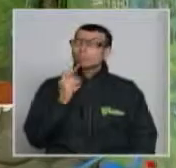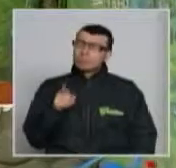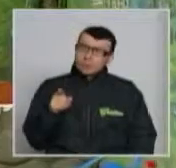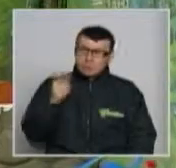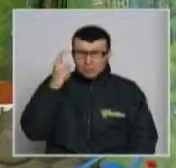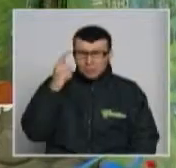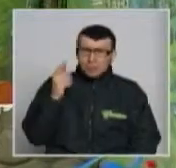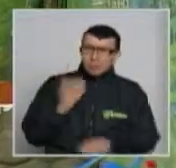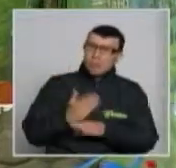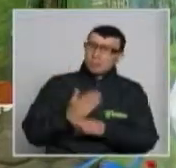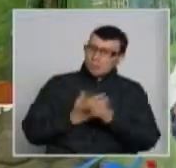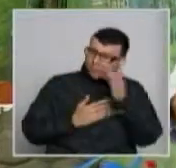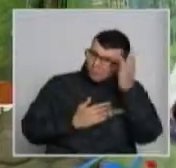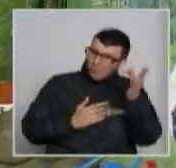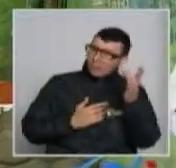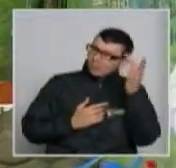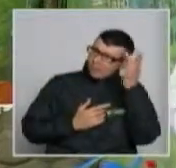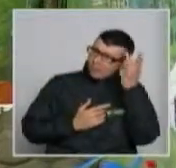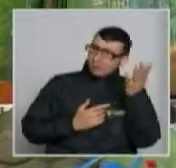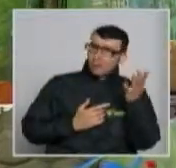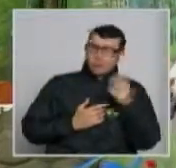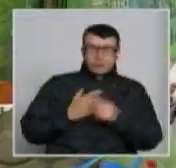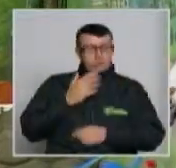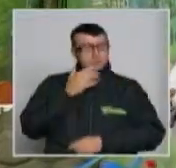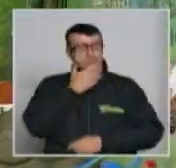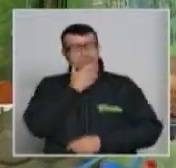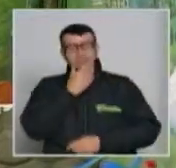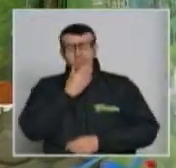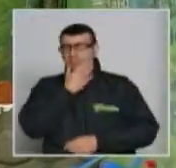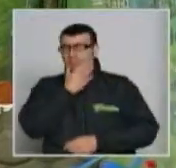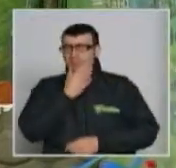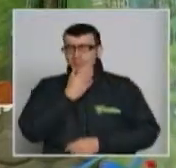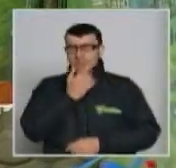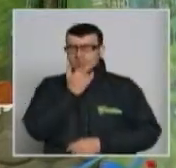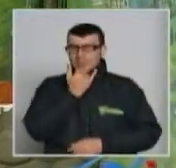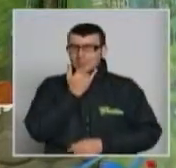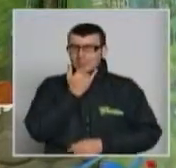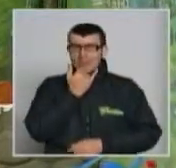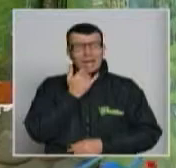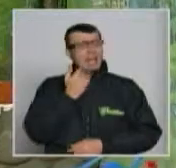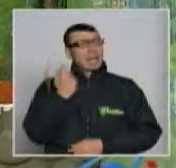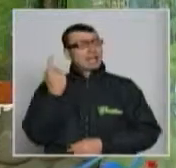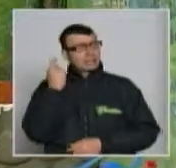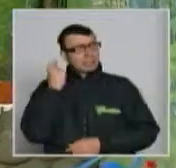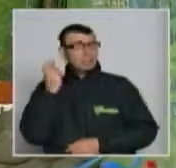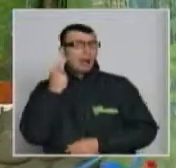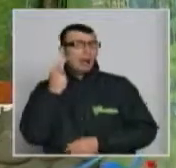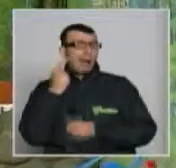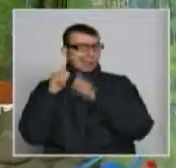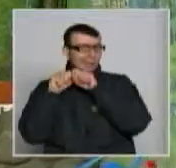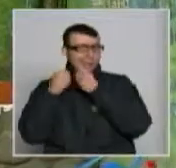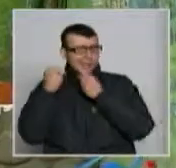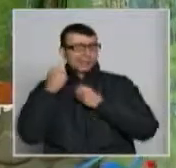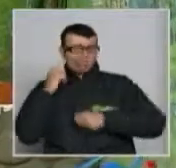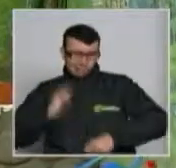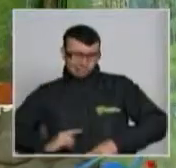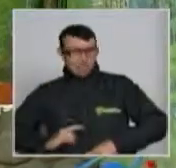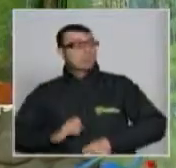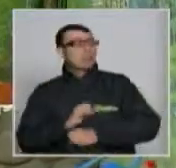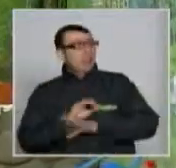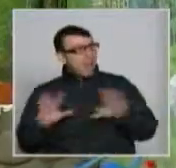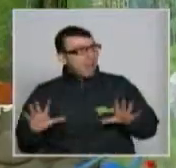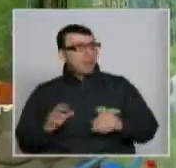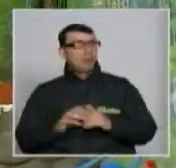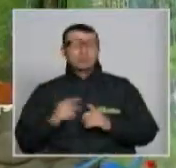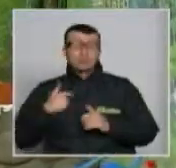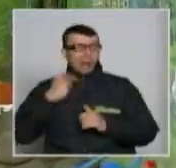lo que usted tiene? Piense a ver, ¿qué cree que pasó? ¿Le hicieron algún tratamiento odontológico? Y muchos dicen, claro, después